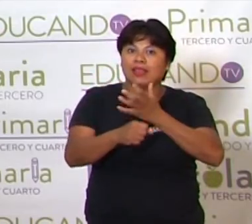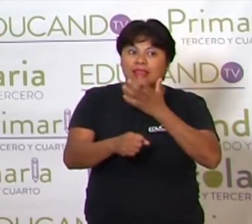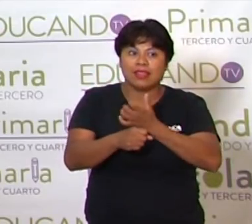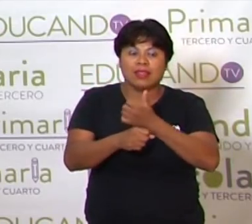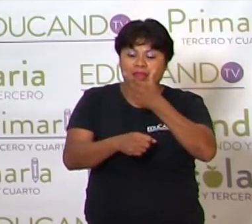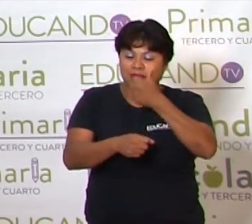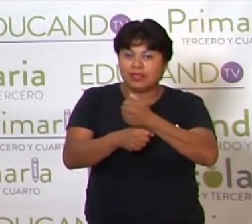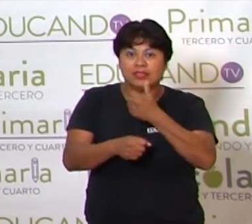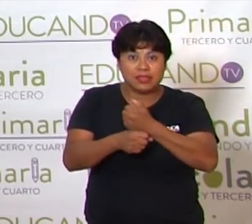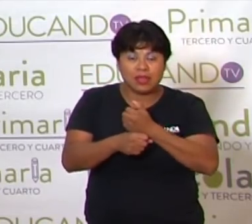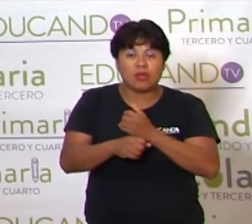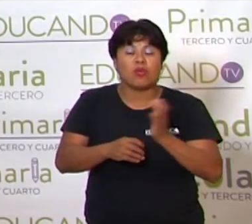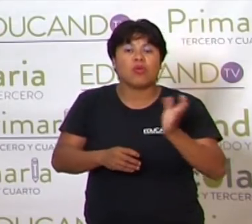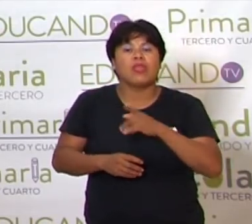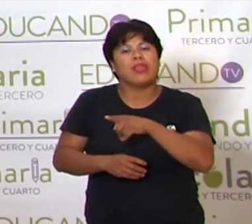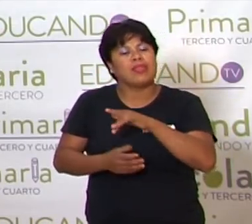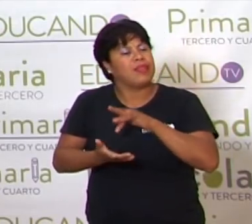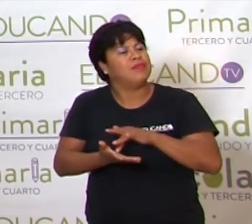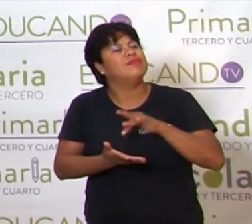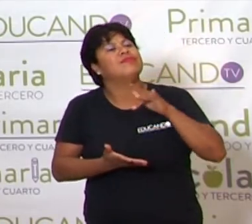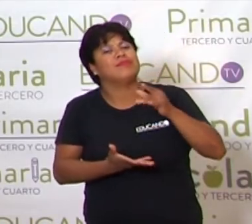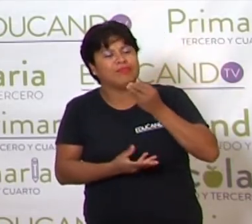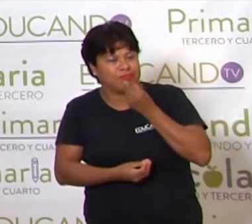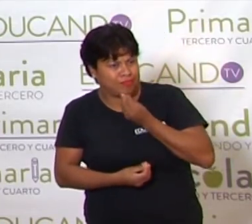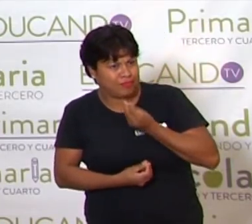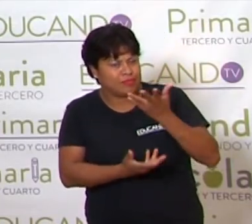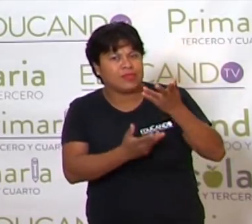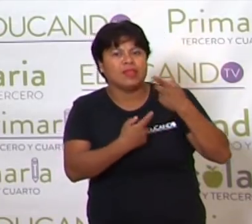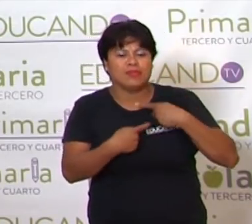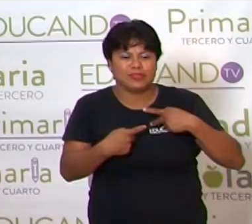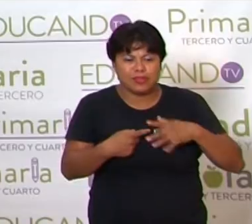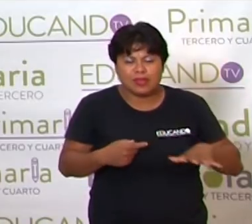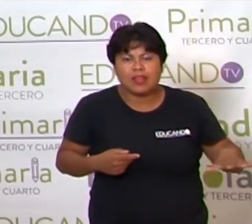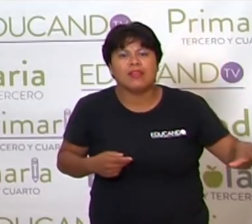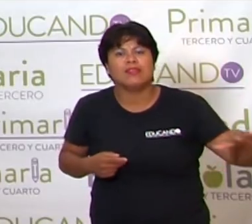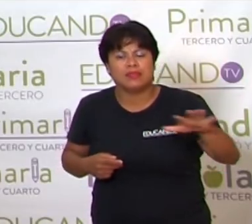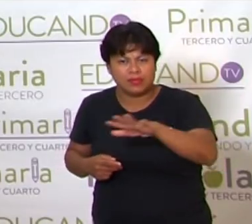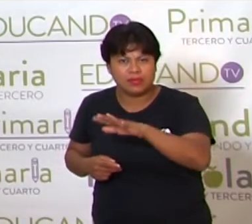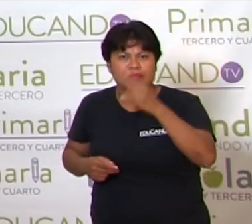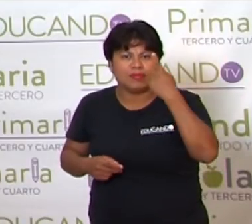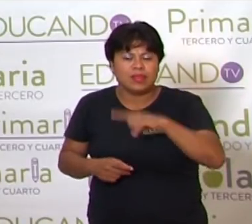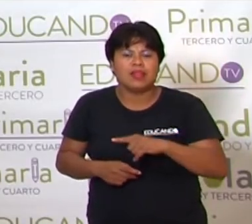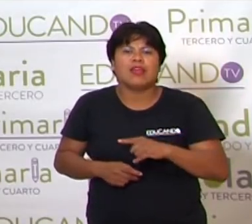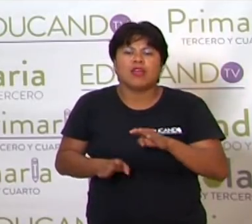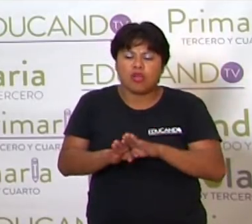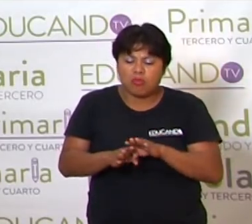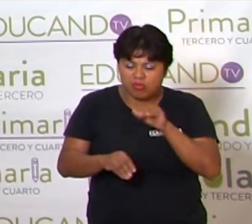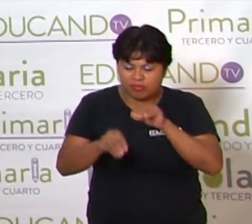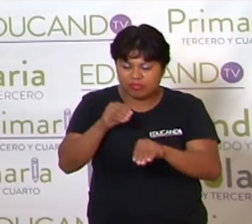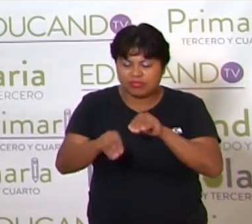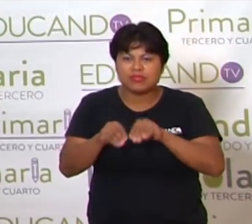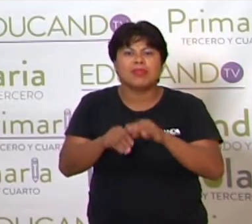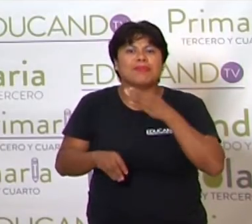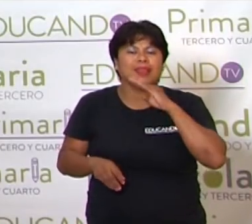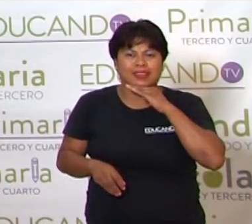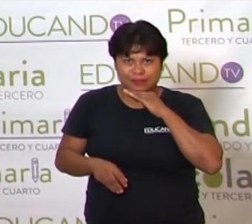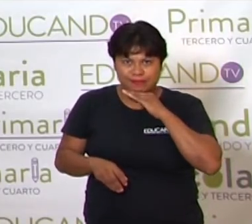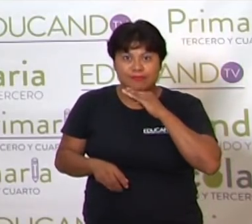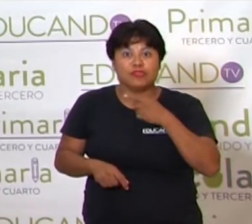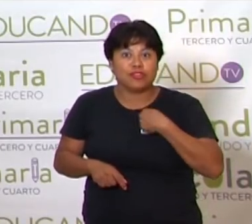escena cuando ella en agradecimiento les enseña a los pobladores a cultivar el maíz. Entonces yo tengo